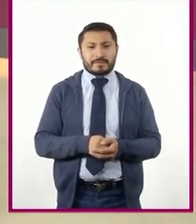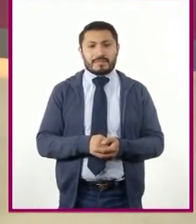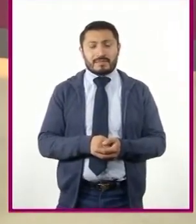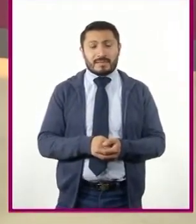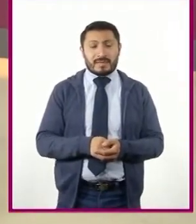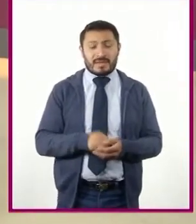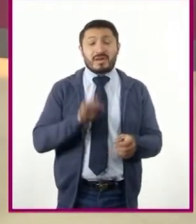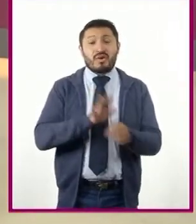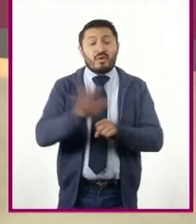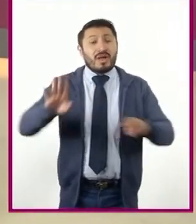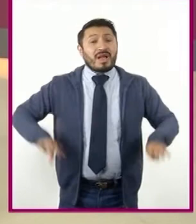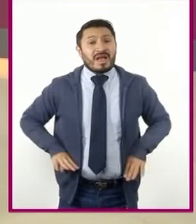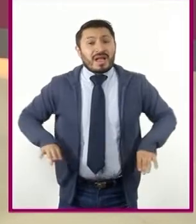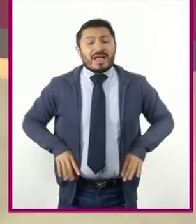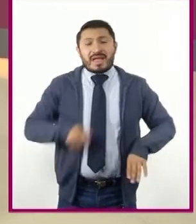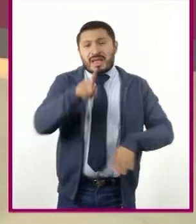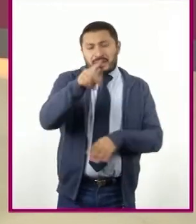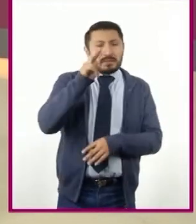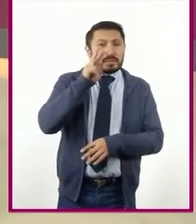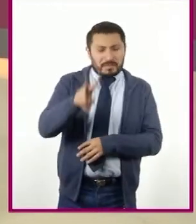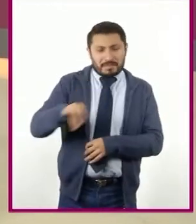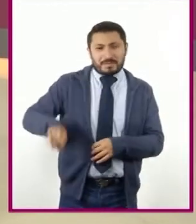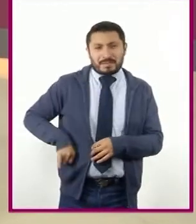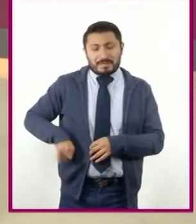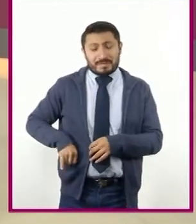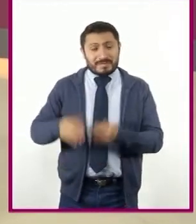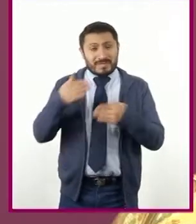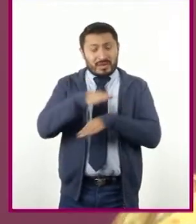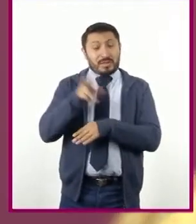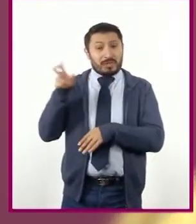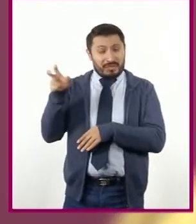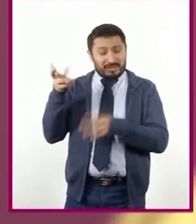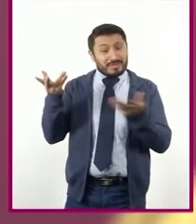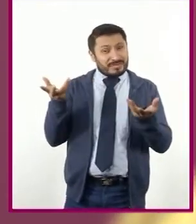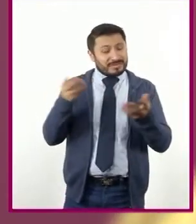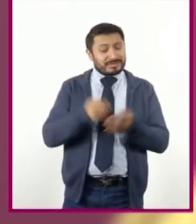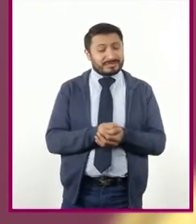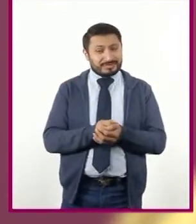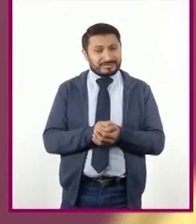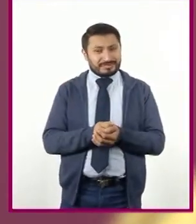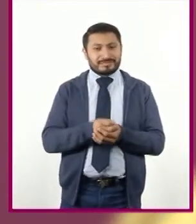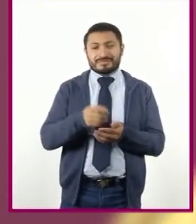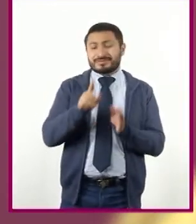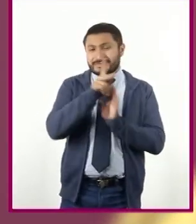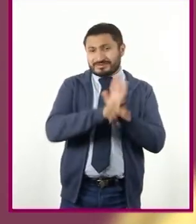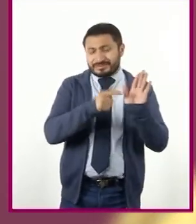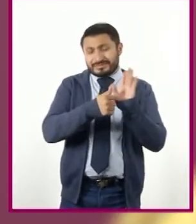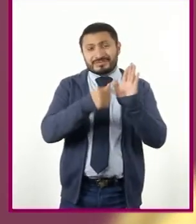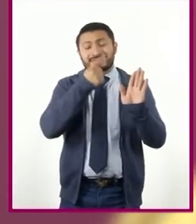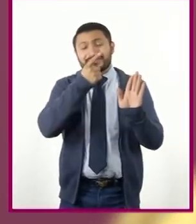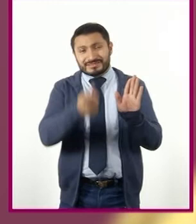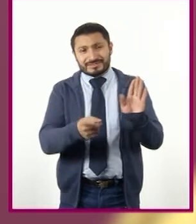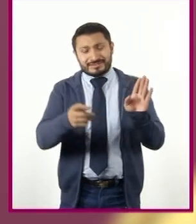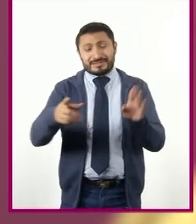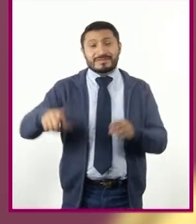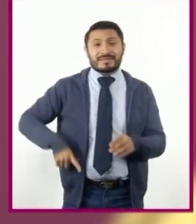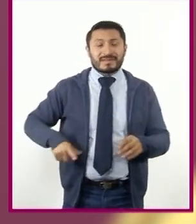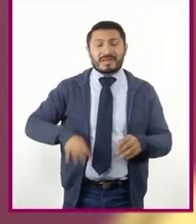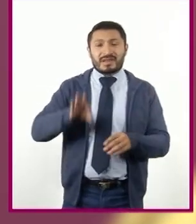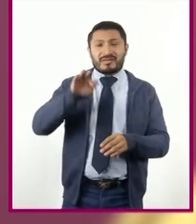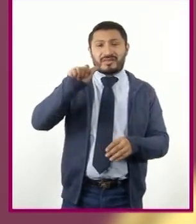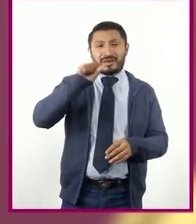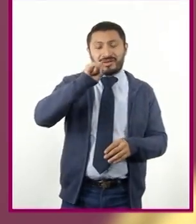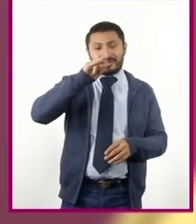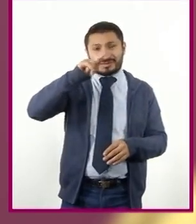¿Qué característica te llamó más la atención del fascismo alemán? Como se mencionó en el video, los regímenes fascistas